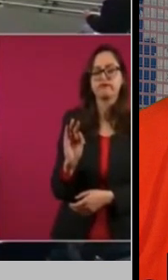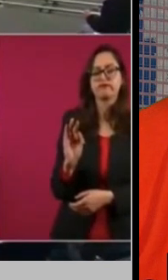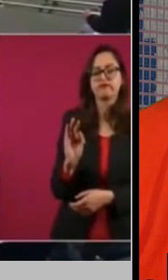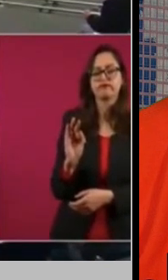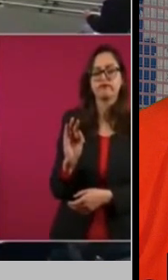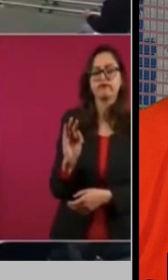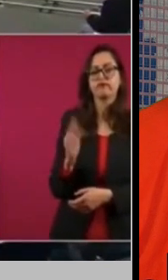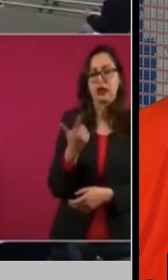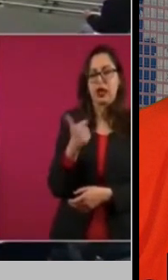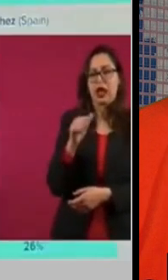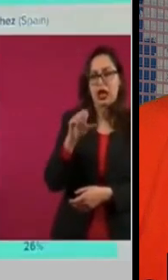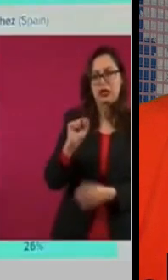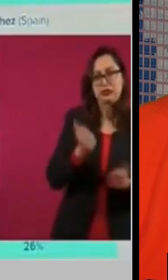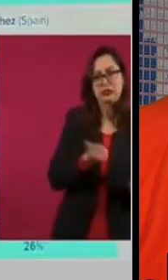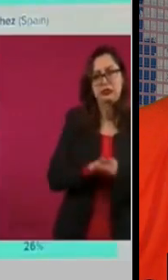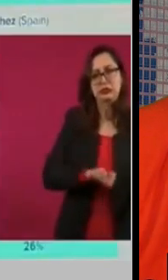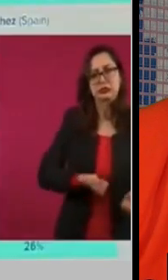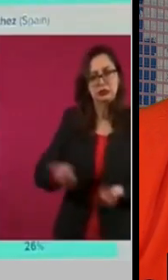enviar gas.